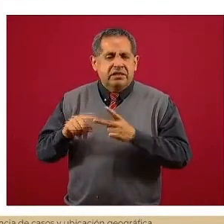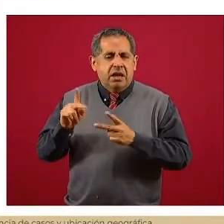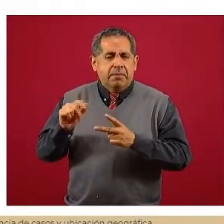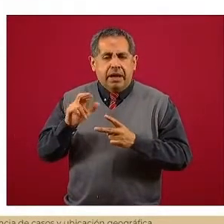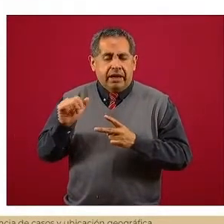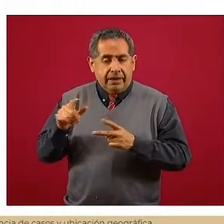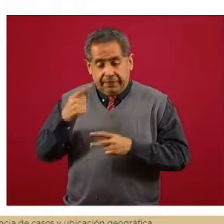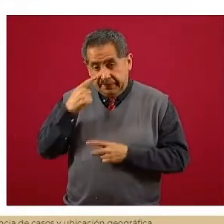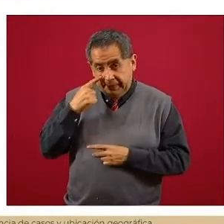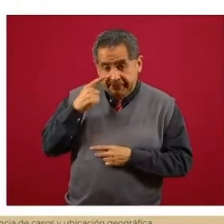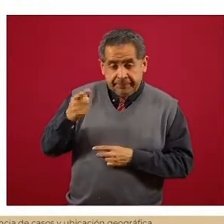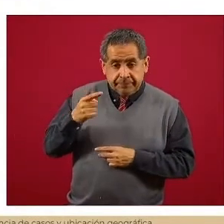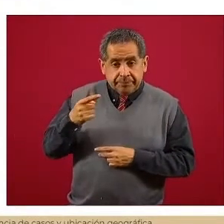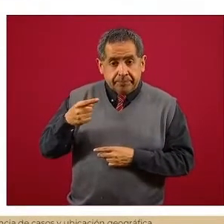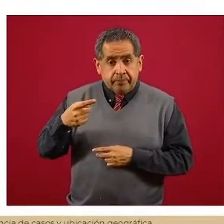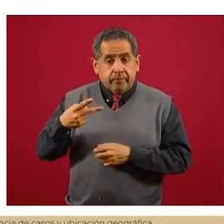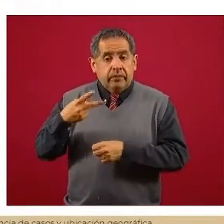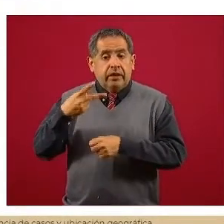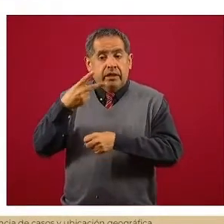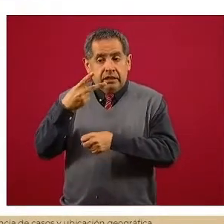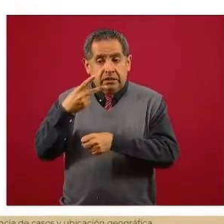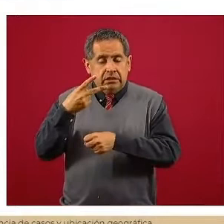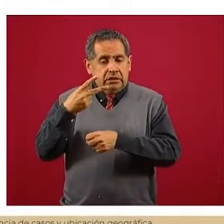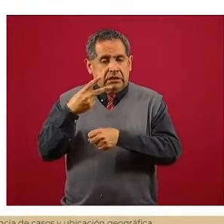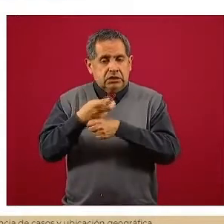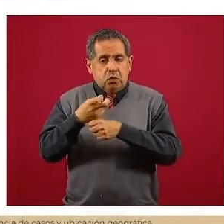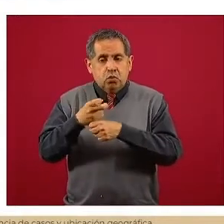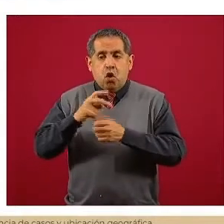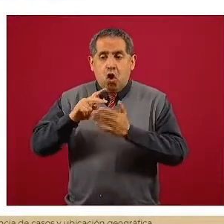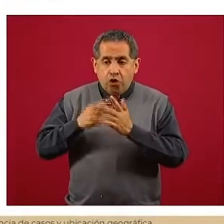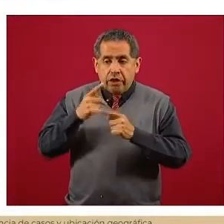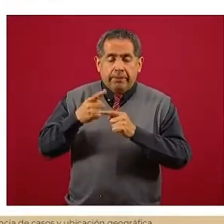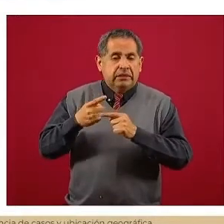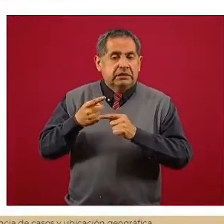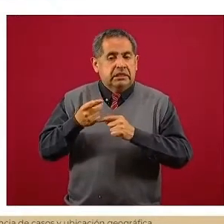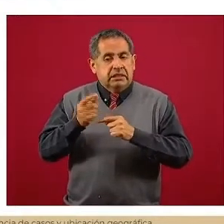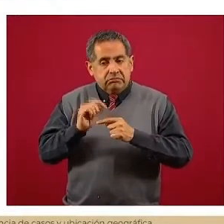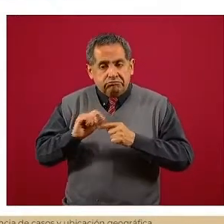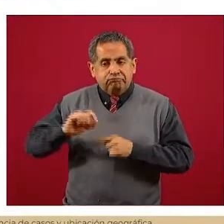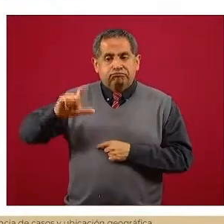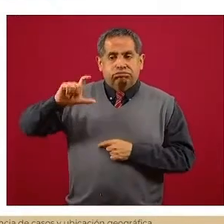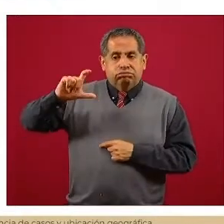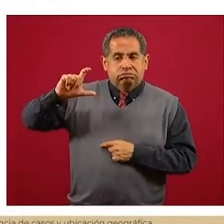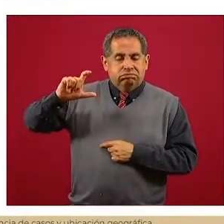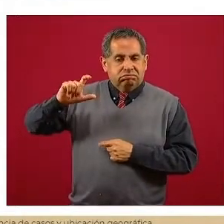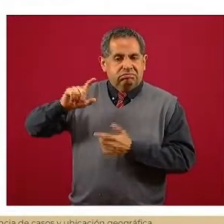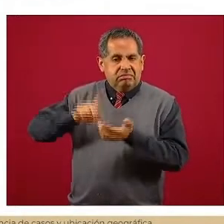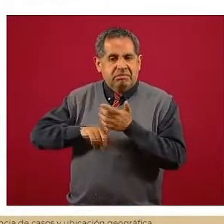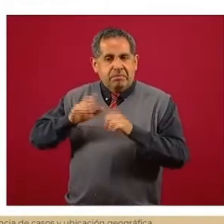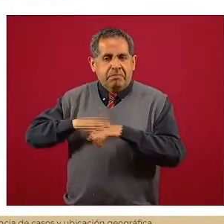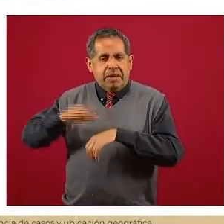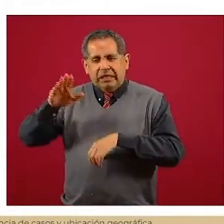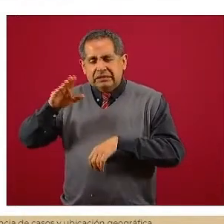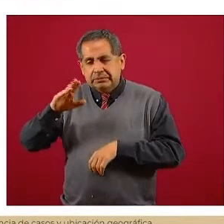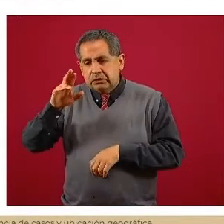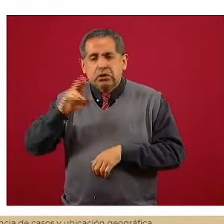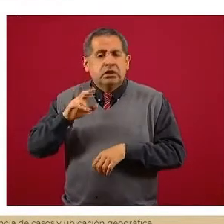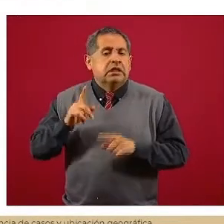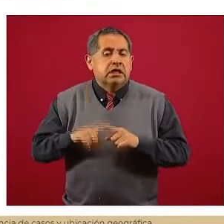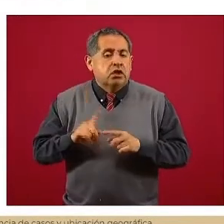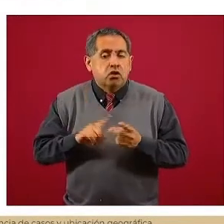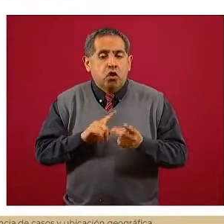Vean cómo el segundo incremento que vemos en el Estado, que pareciera este rebrote estatal, lo